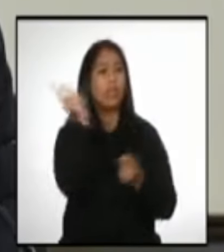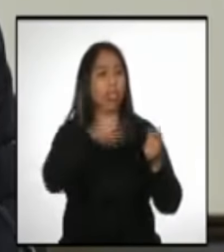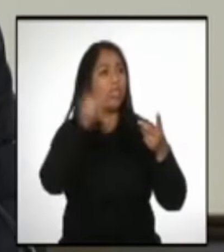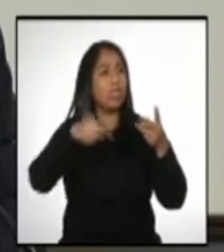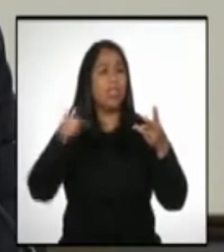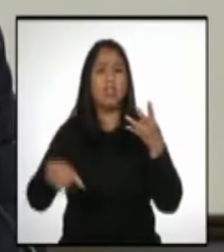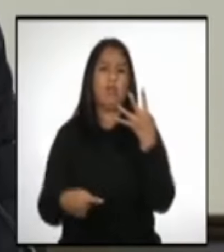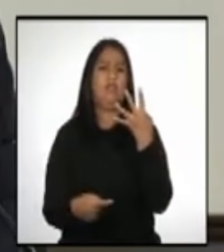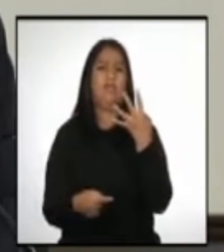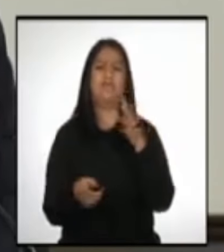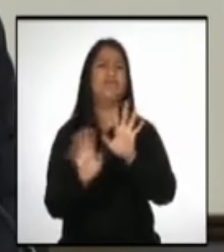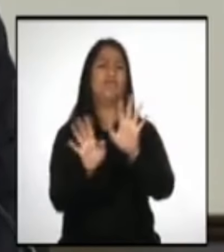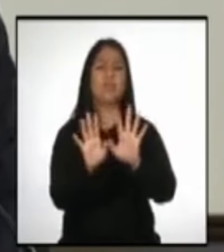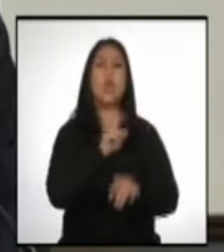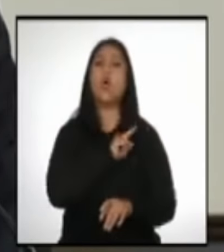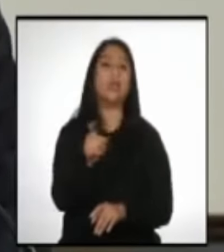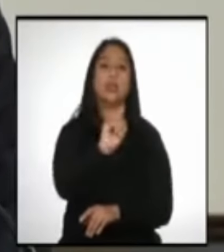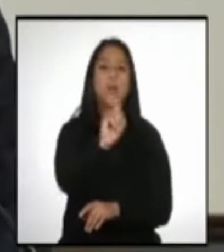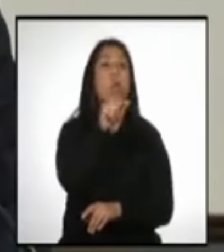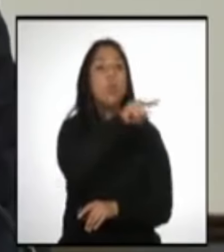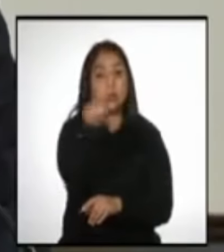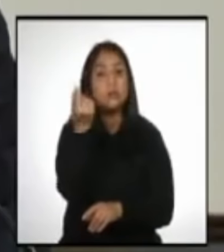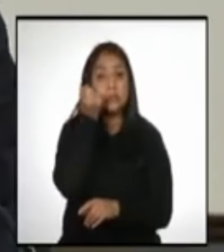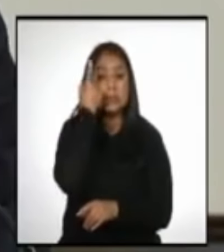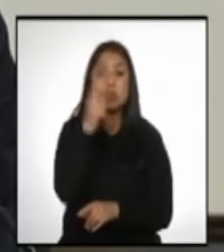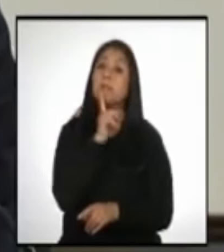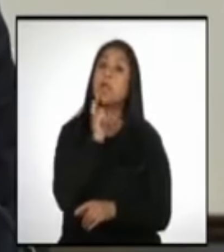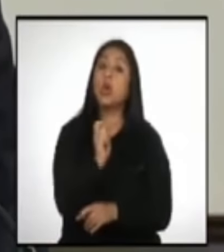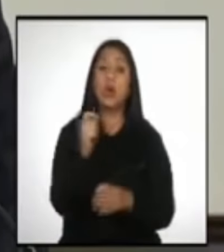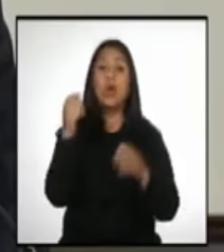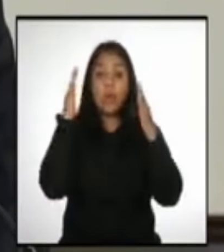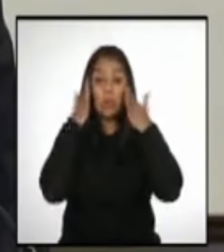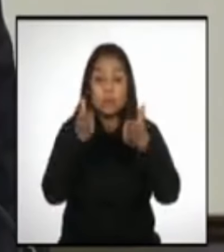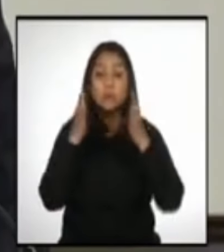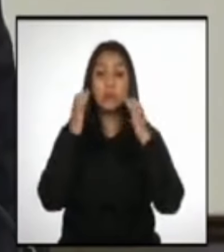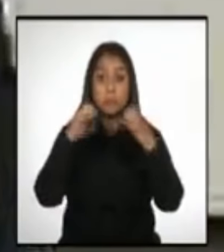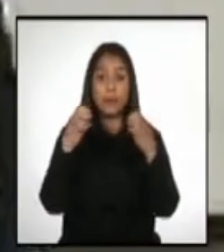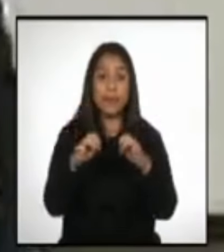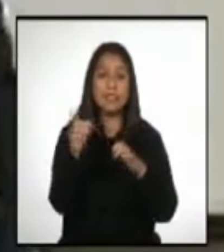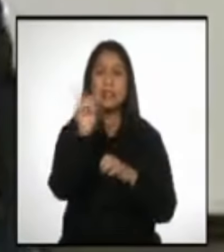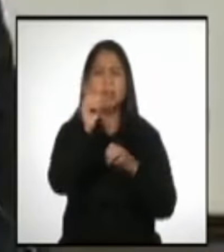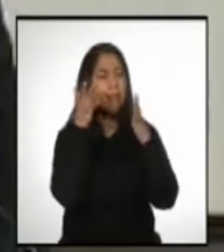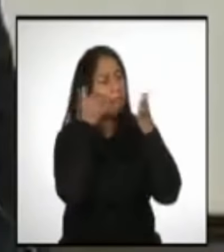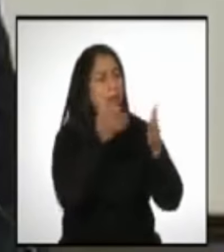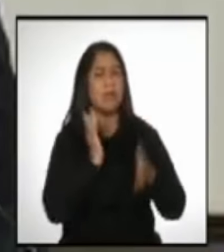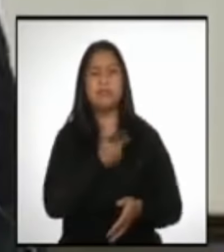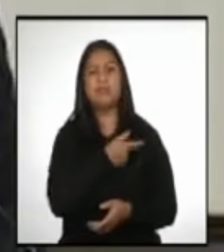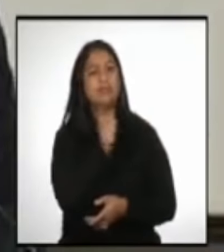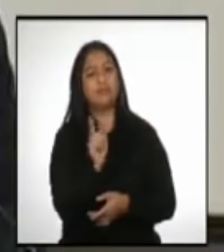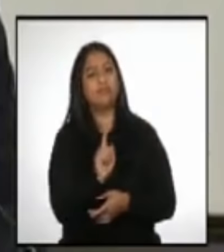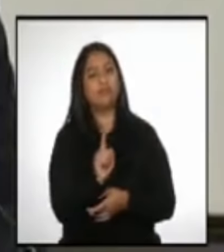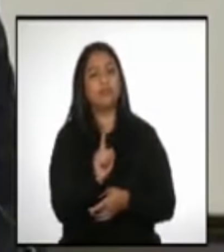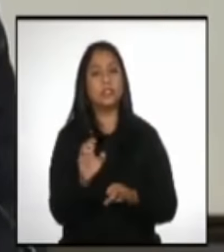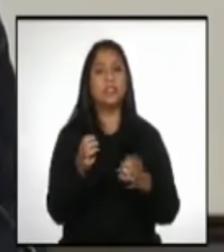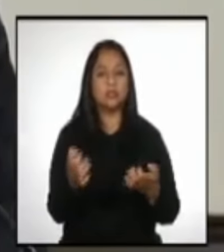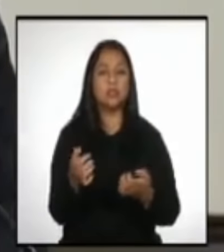como ustedes comprenderán, es más importante estar atendiendo la emergencia que estar atendiendo las citaciones en el Congreso de la República.